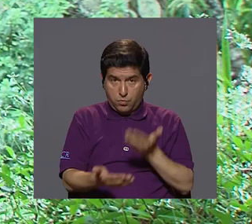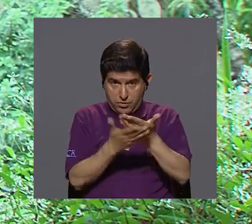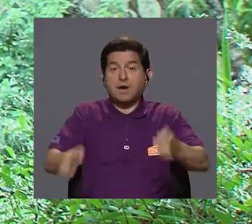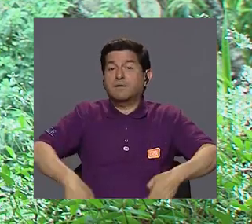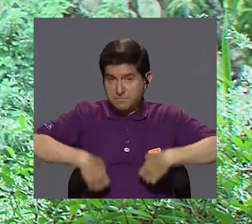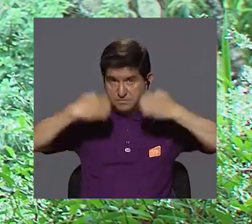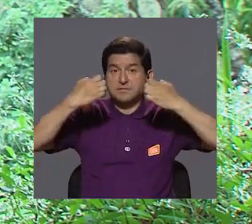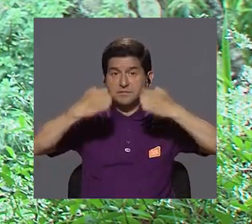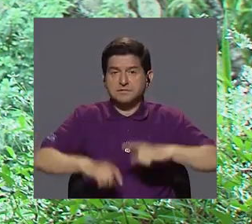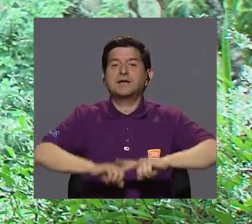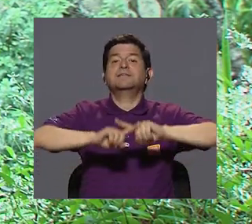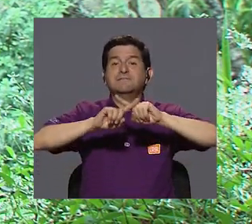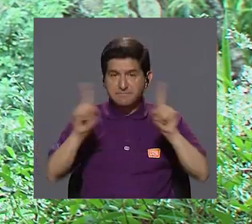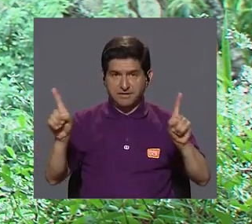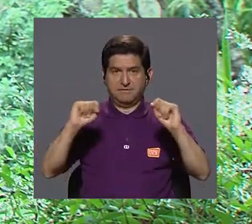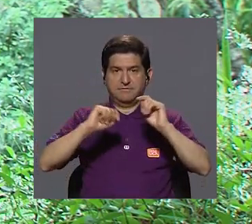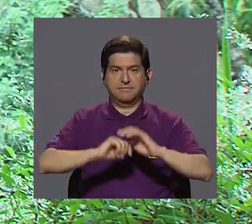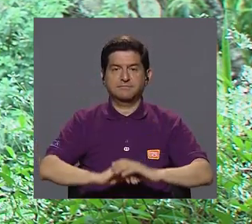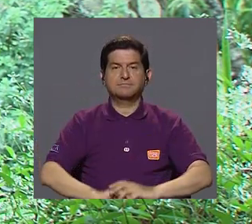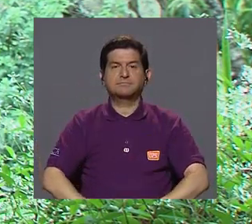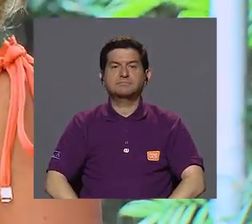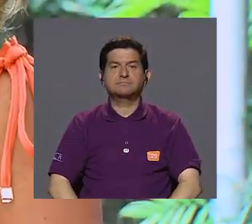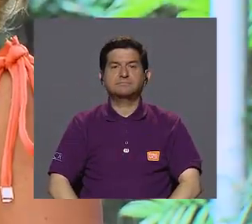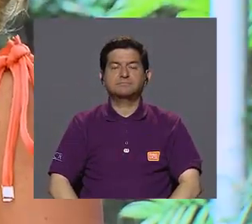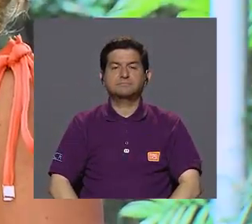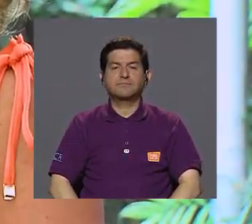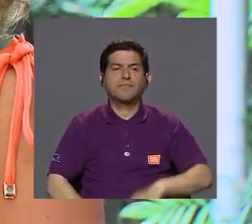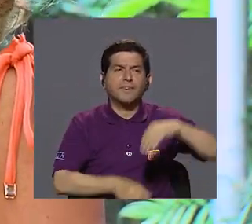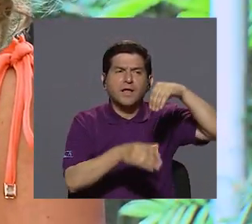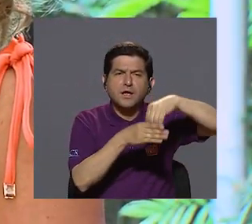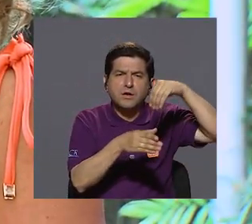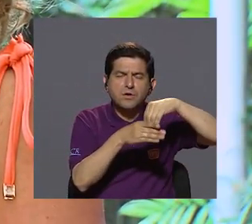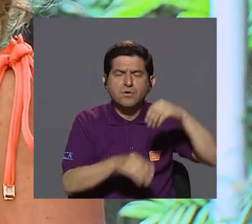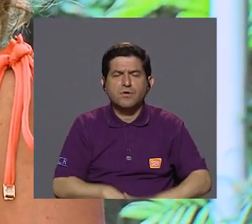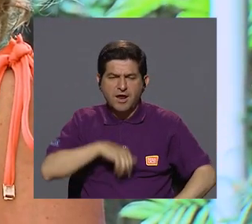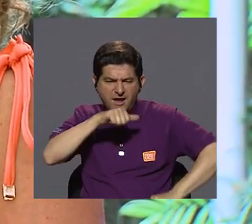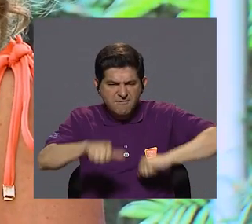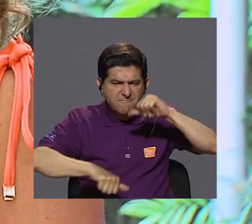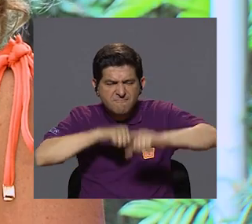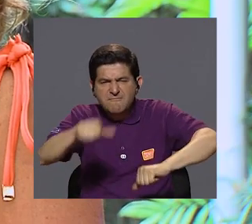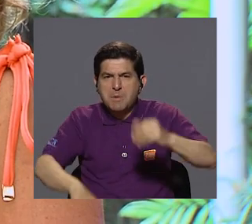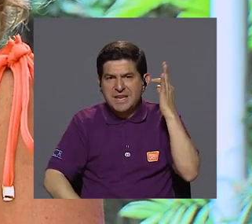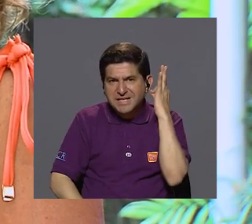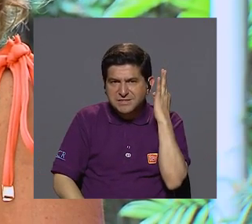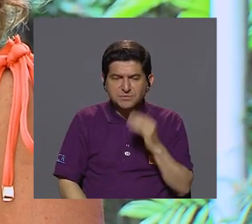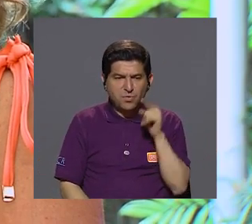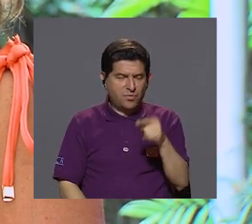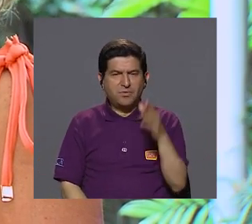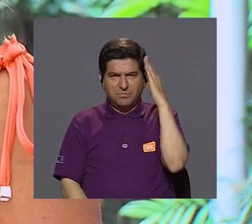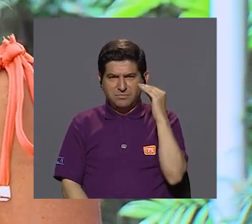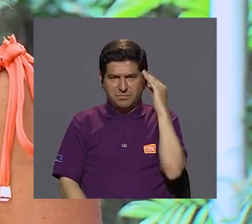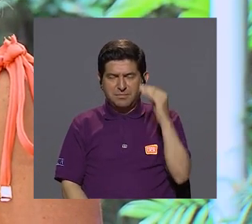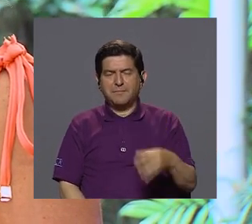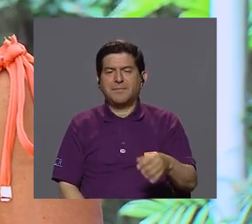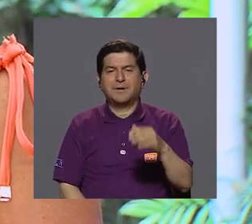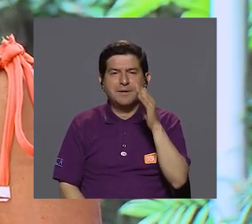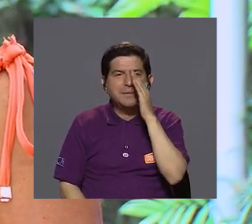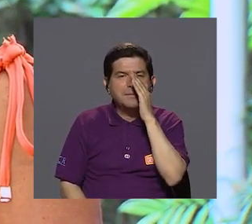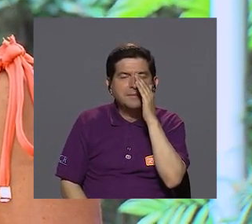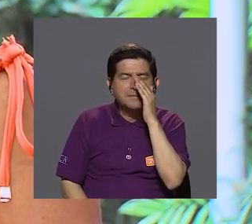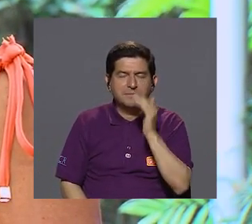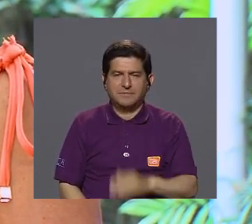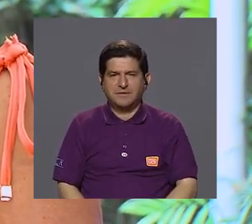sí hay una propuesta diferenciada. Lo que le aporta el feminismo a esa